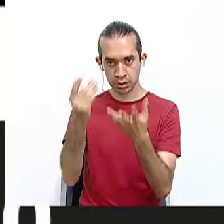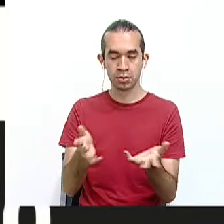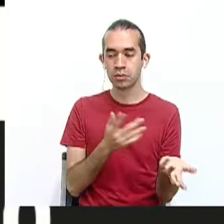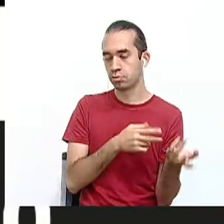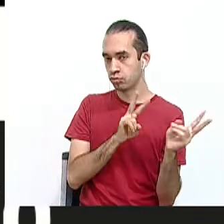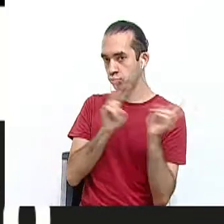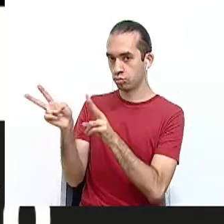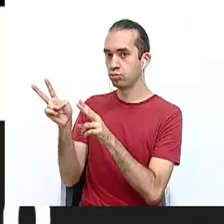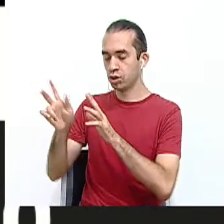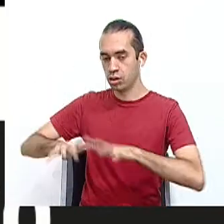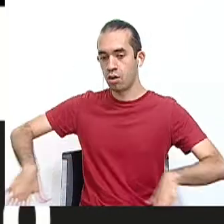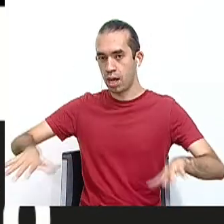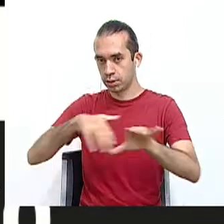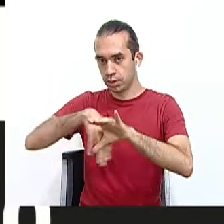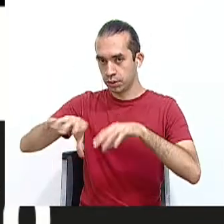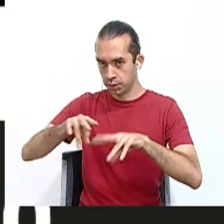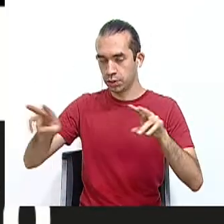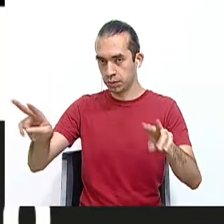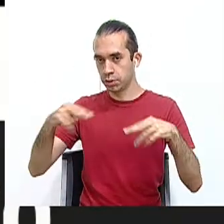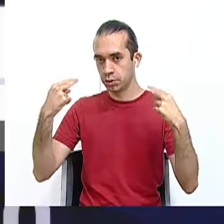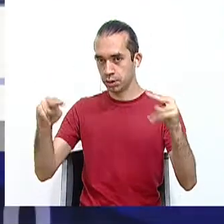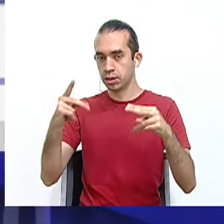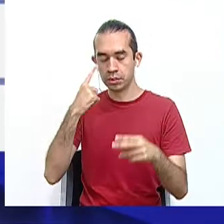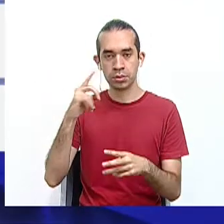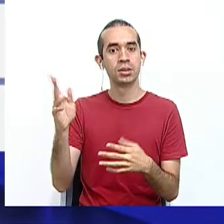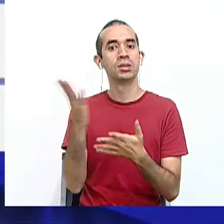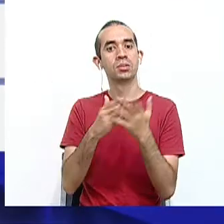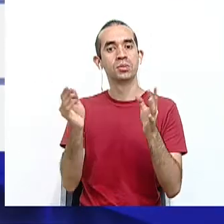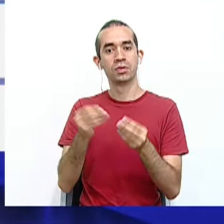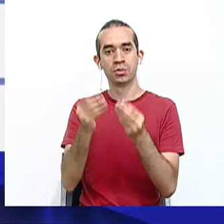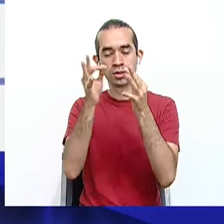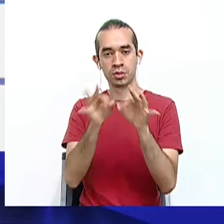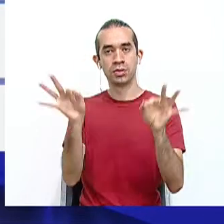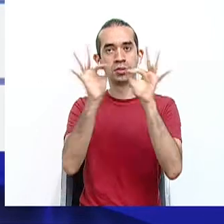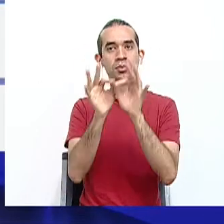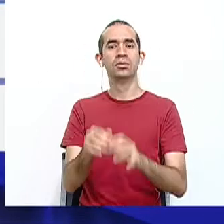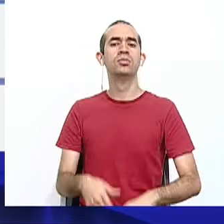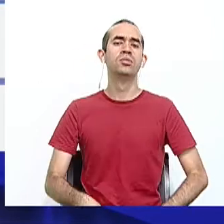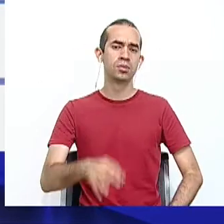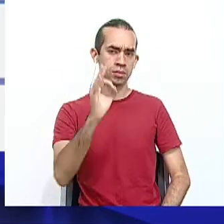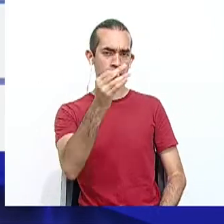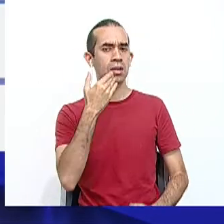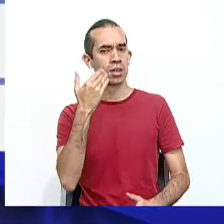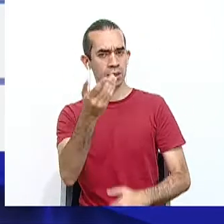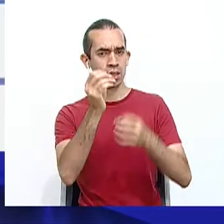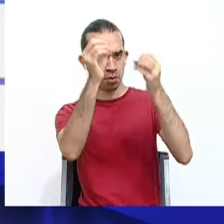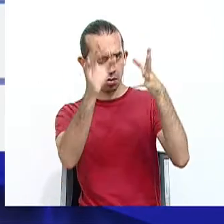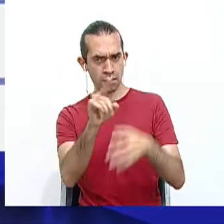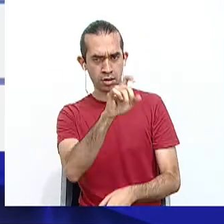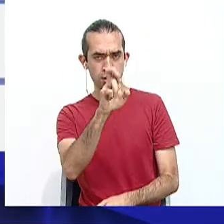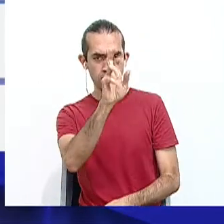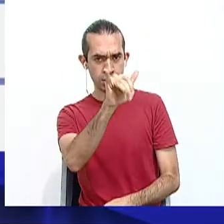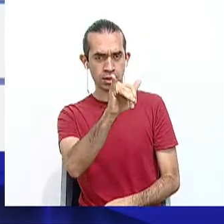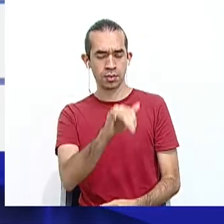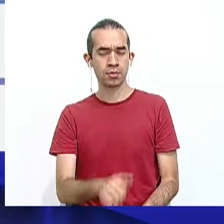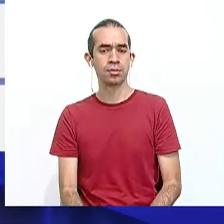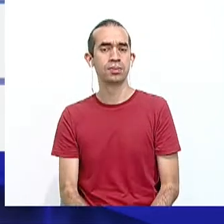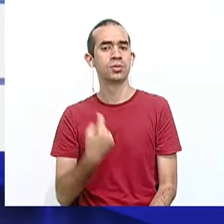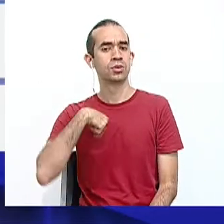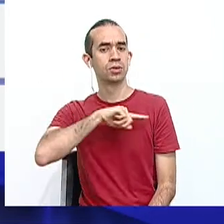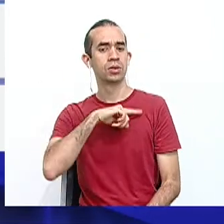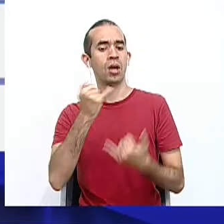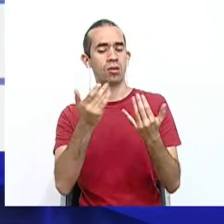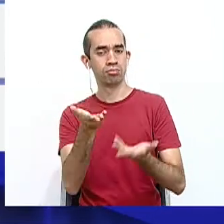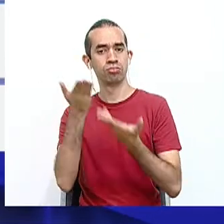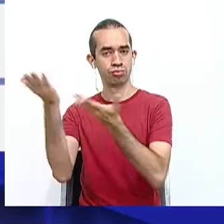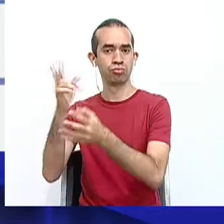estudio donde nos van a presentar alguna información relevante? Volvemos. Muy bien, gracias, profesora Seidy. Vamos a darle el